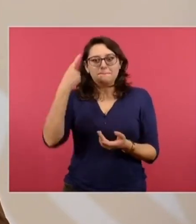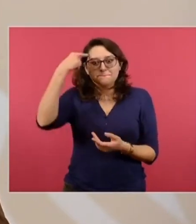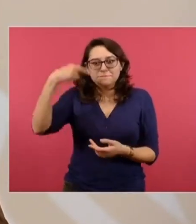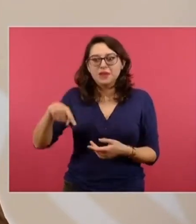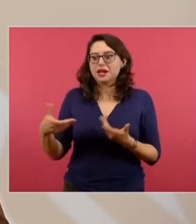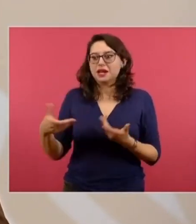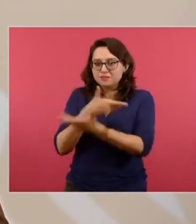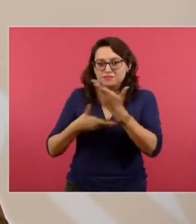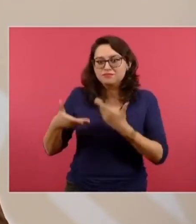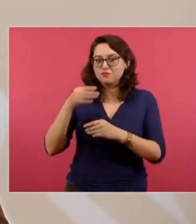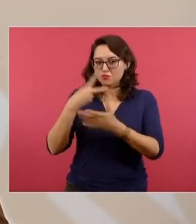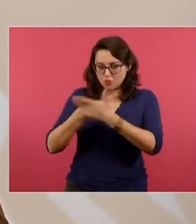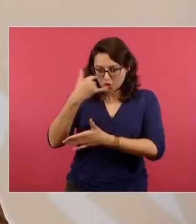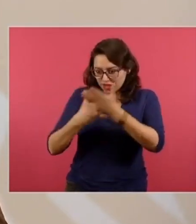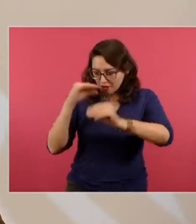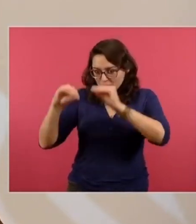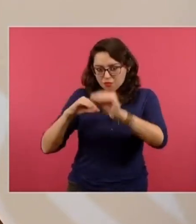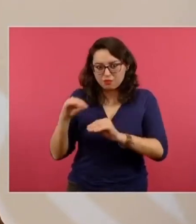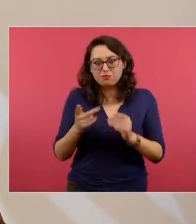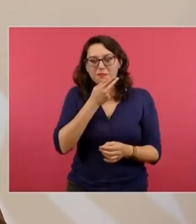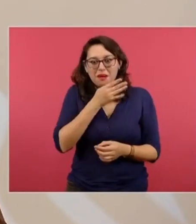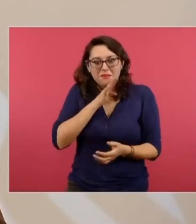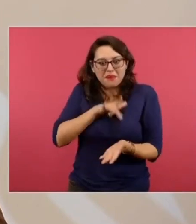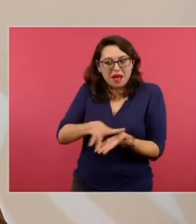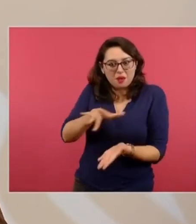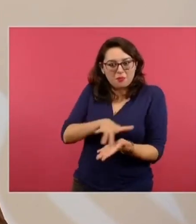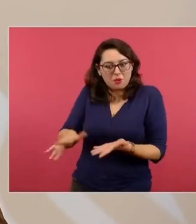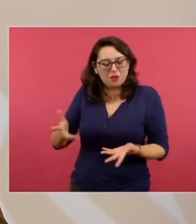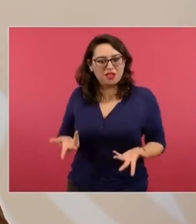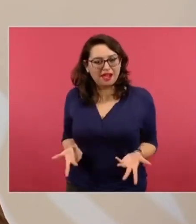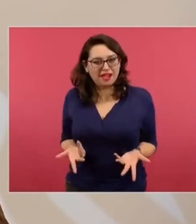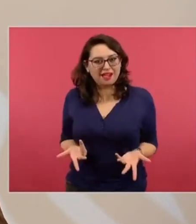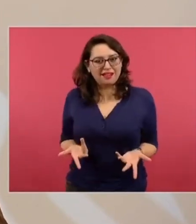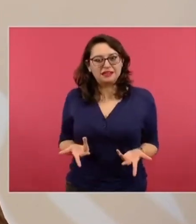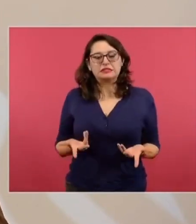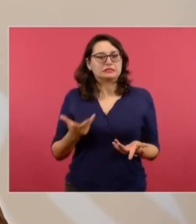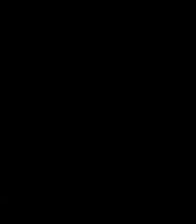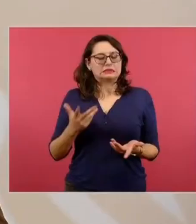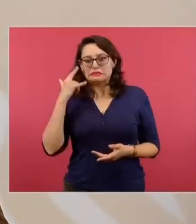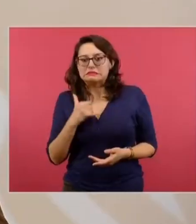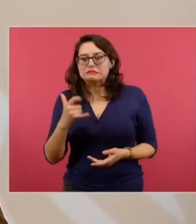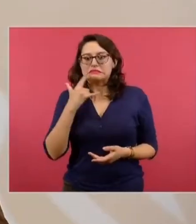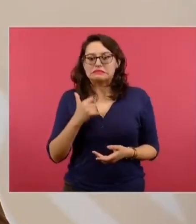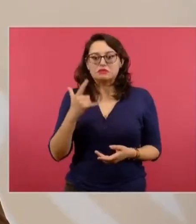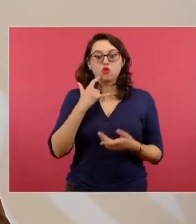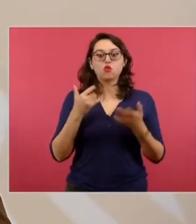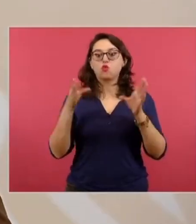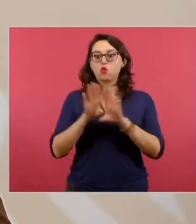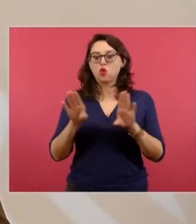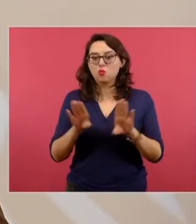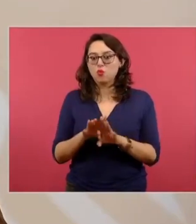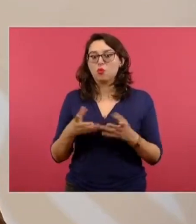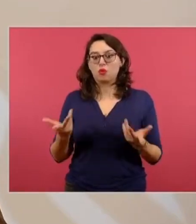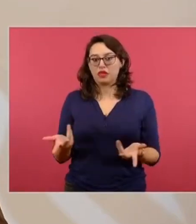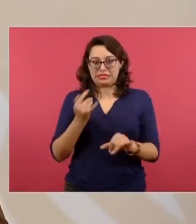aula para poder terminar los proyectos que serían evaluados. Aquellos tutores que buscaban la manera de que el maestro tuviera minutos